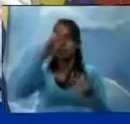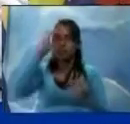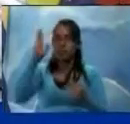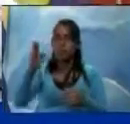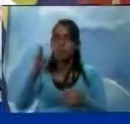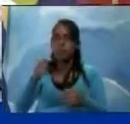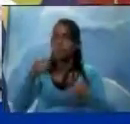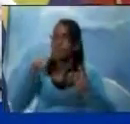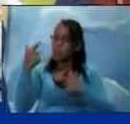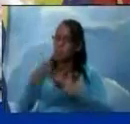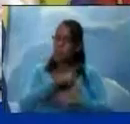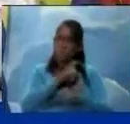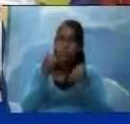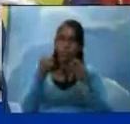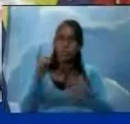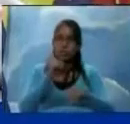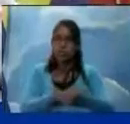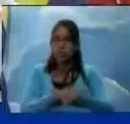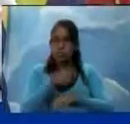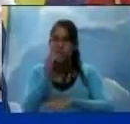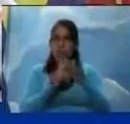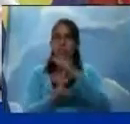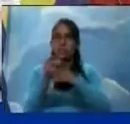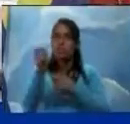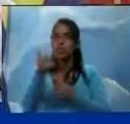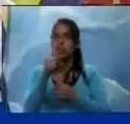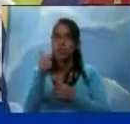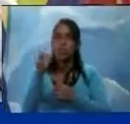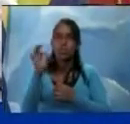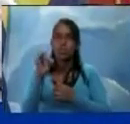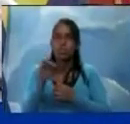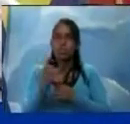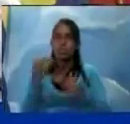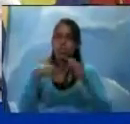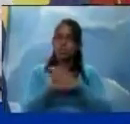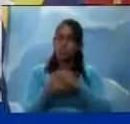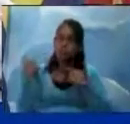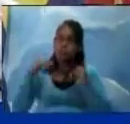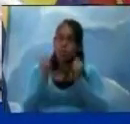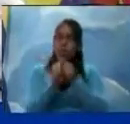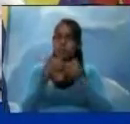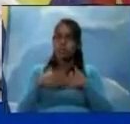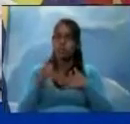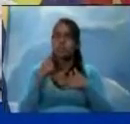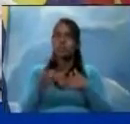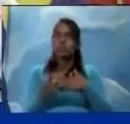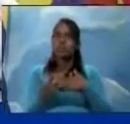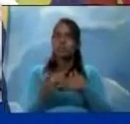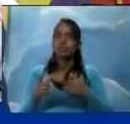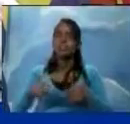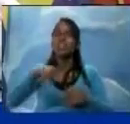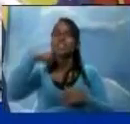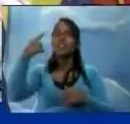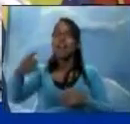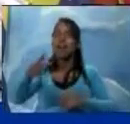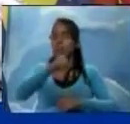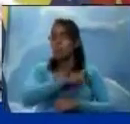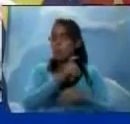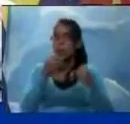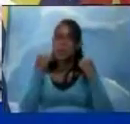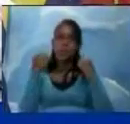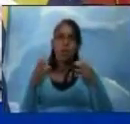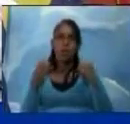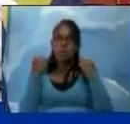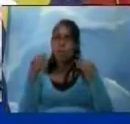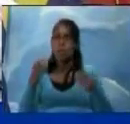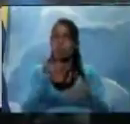de mucho tiempo, en el versículo 19, vayan leyendo conmigo, diga conmigo, después de mucho